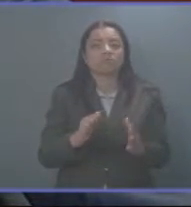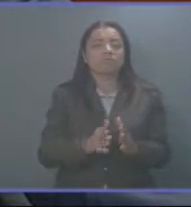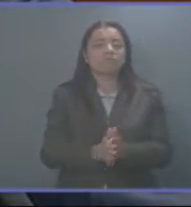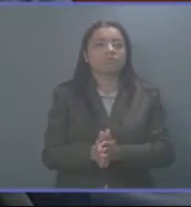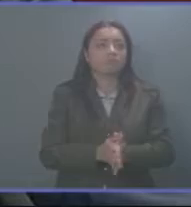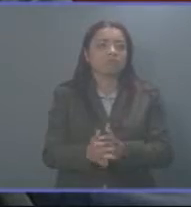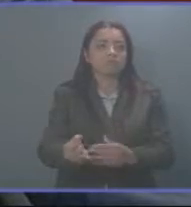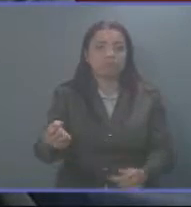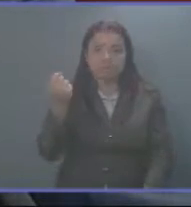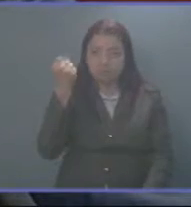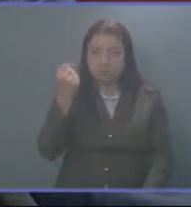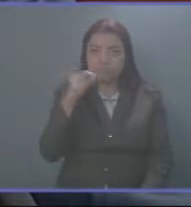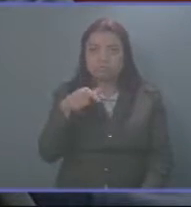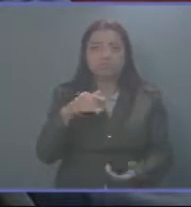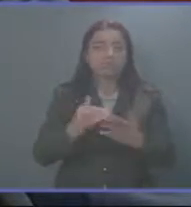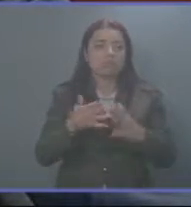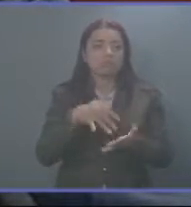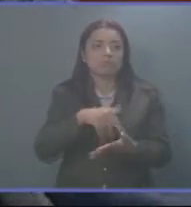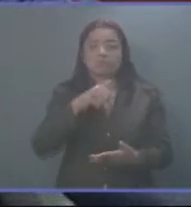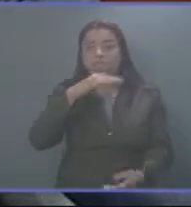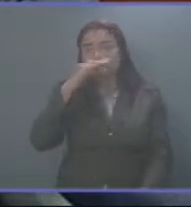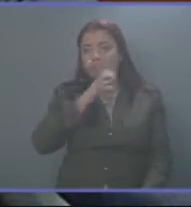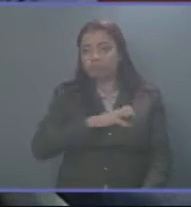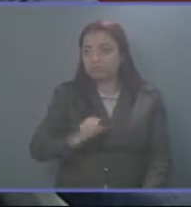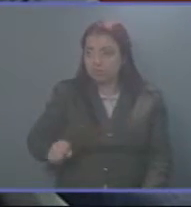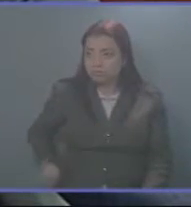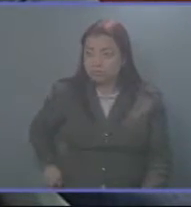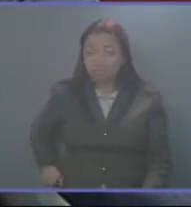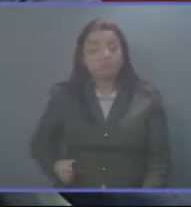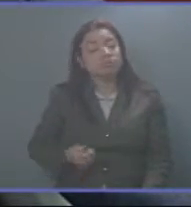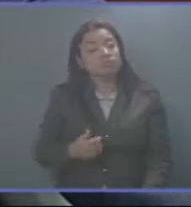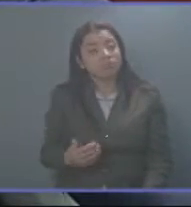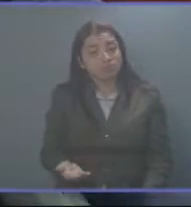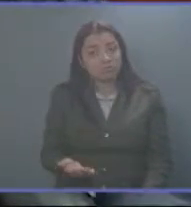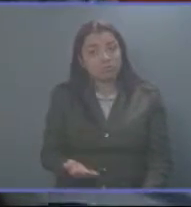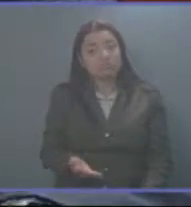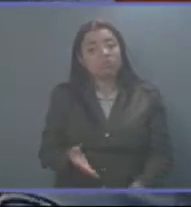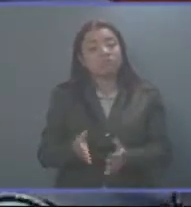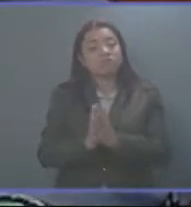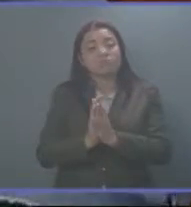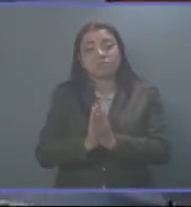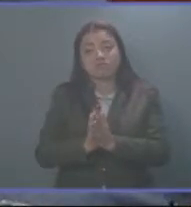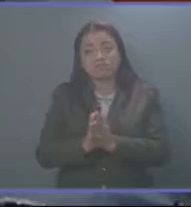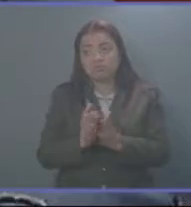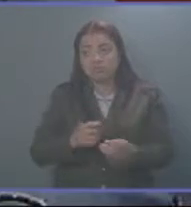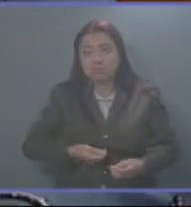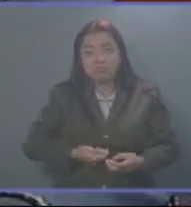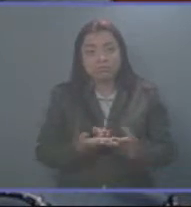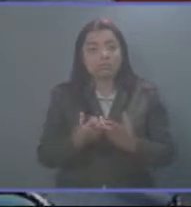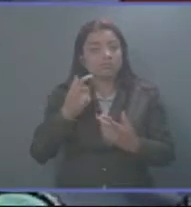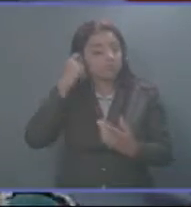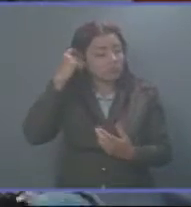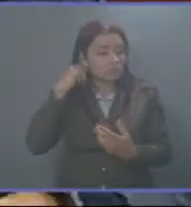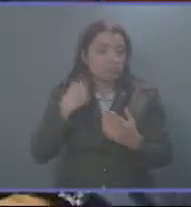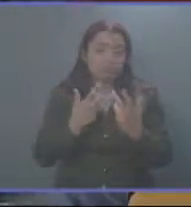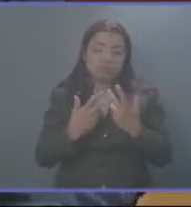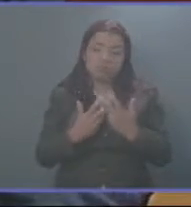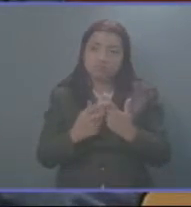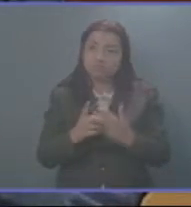importancia y valía para un ciudadano de la República de El Salvador. Así que suscribo todo lo manifestado por los colegas que me